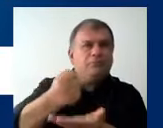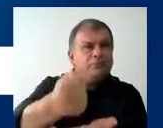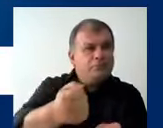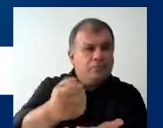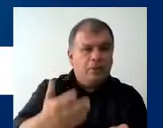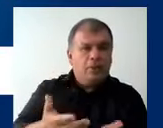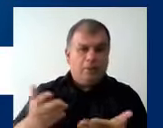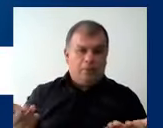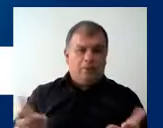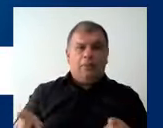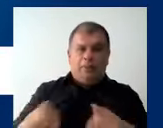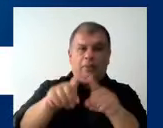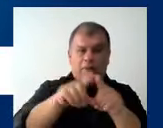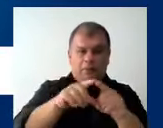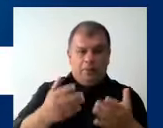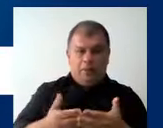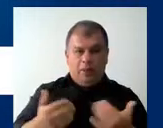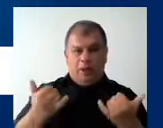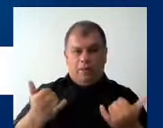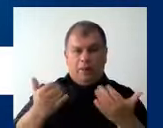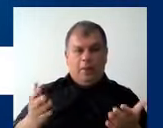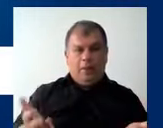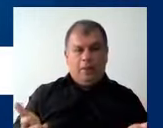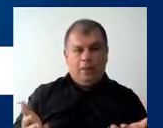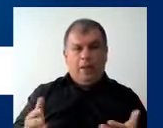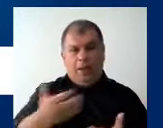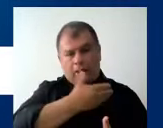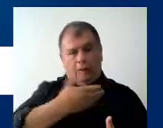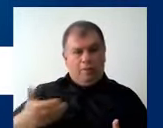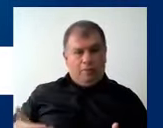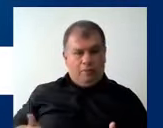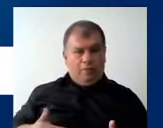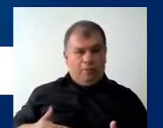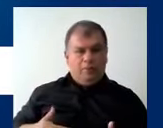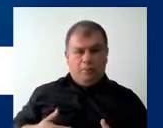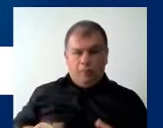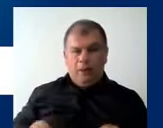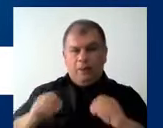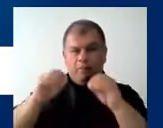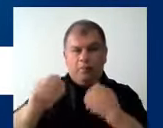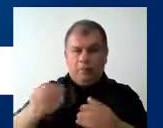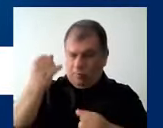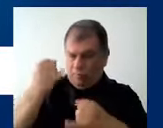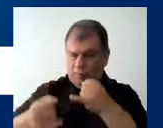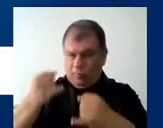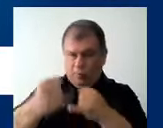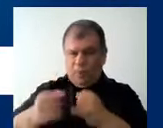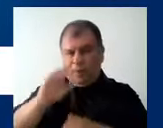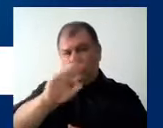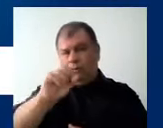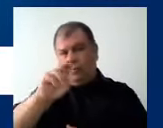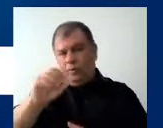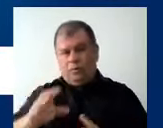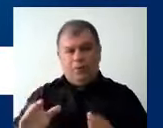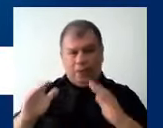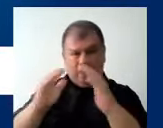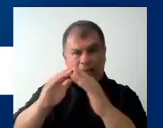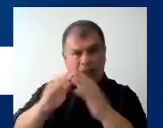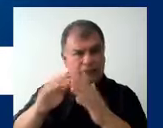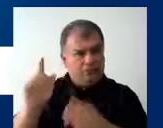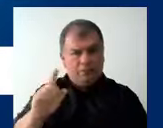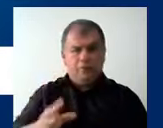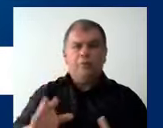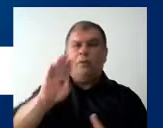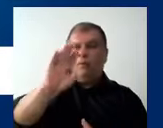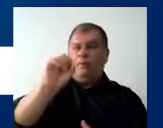ha sido eso también que ahora ha llevado al gobierno ya no a implementar este último bono, ya no es un bono de hogares, sino que es